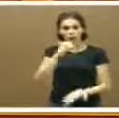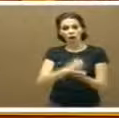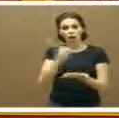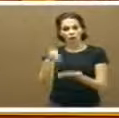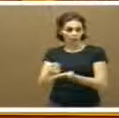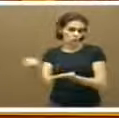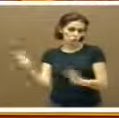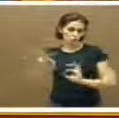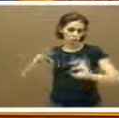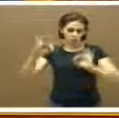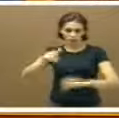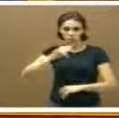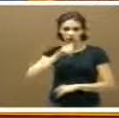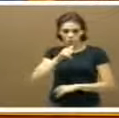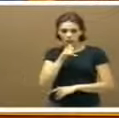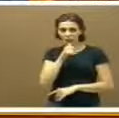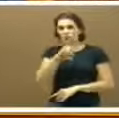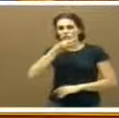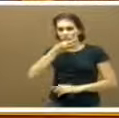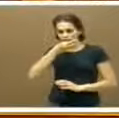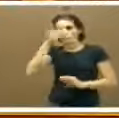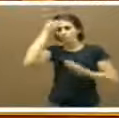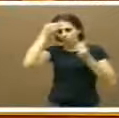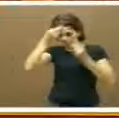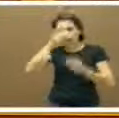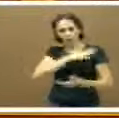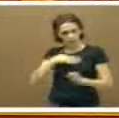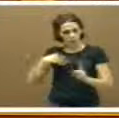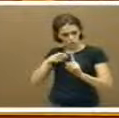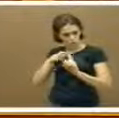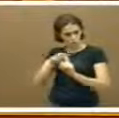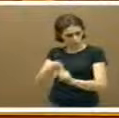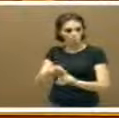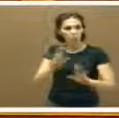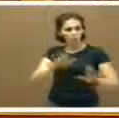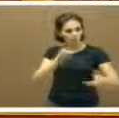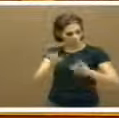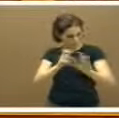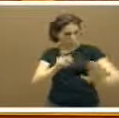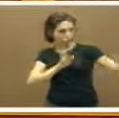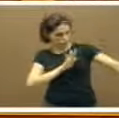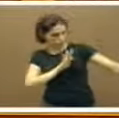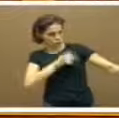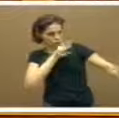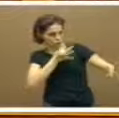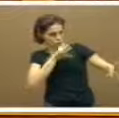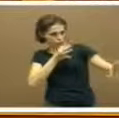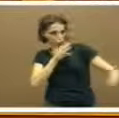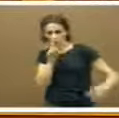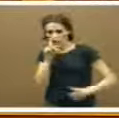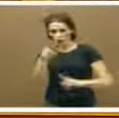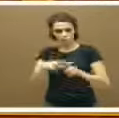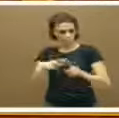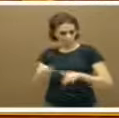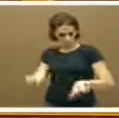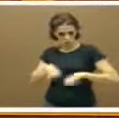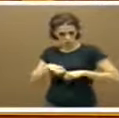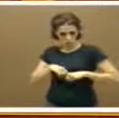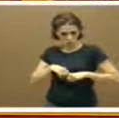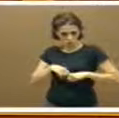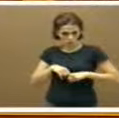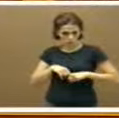lo tenemos en nuestro punto de vida, sin lugar a dudas, pero vamos a ir poco a poco, que llevamos año y medio. Que estos señores, no voy a poner